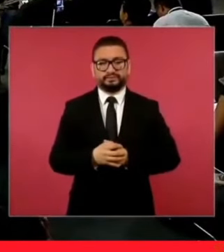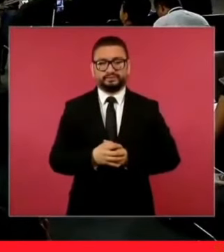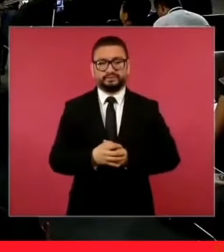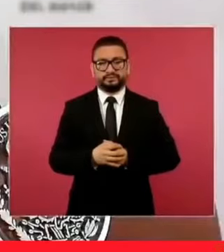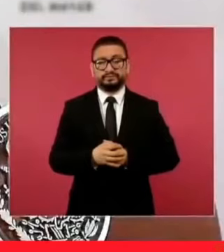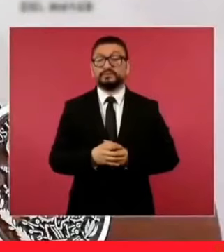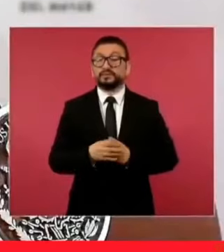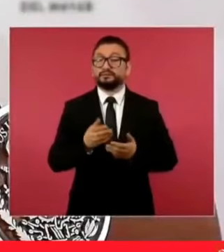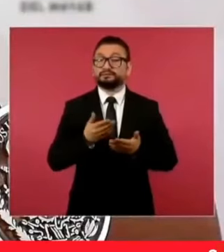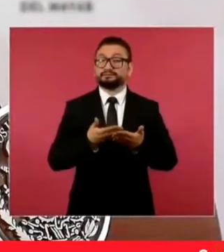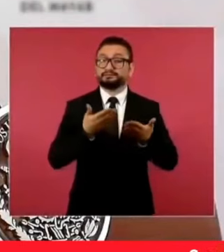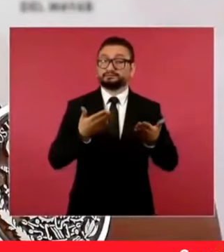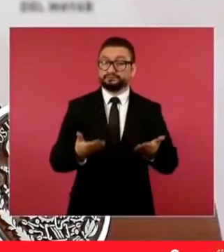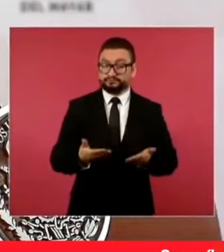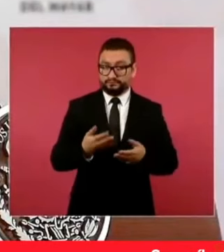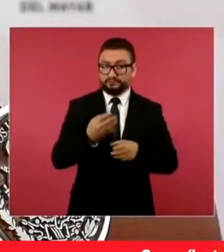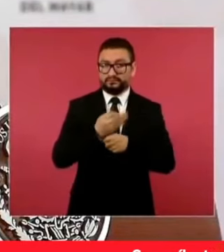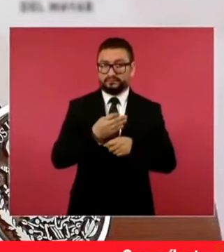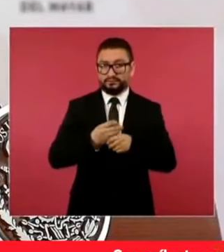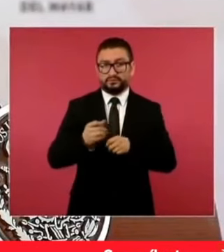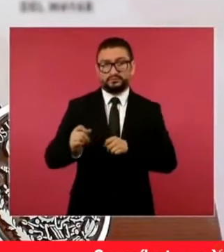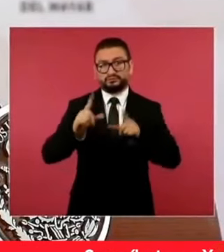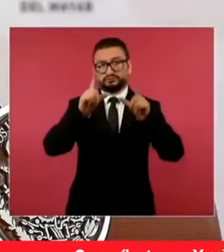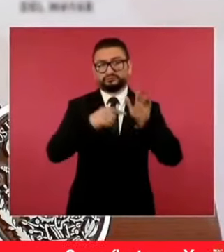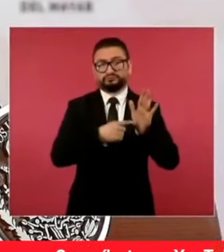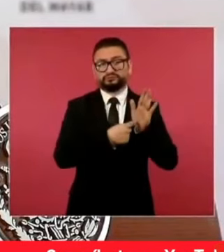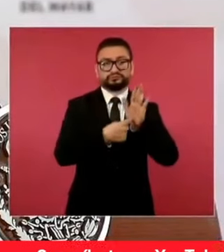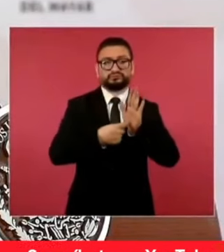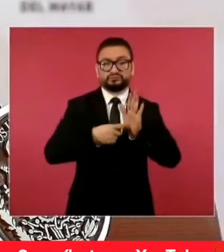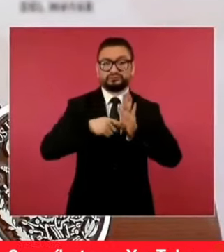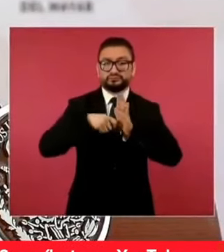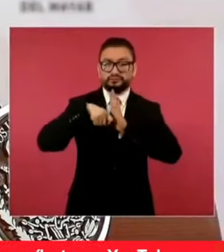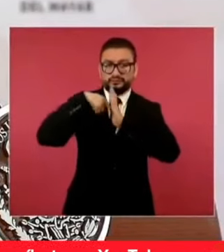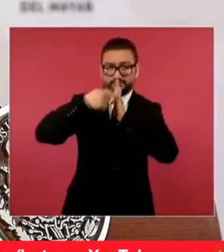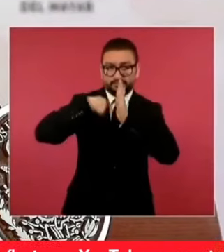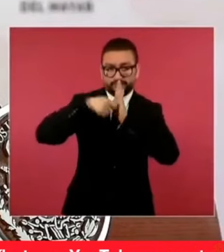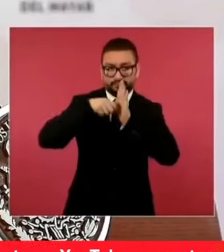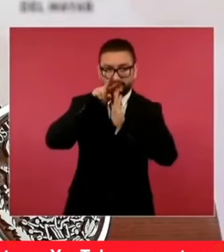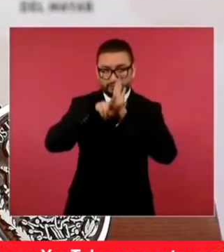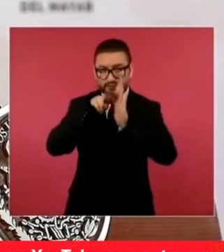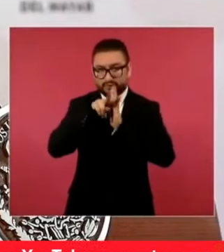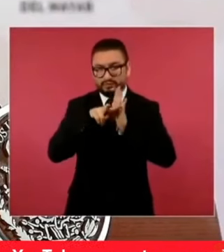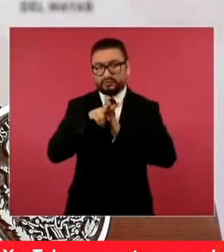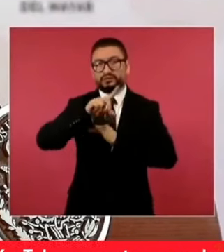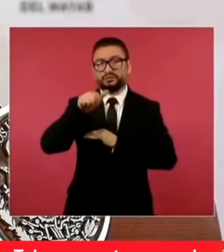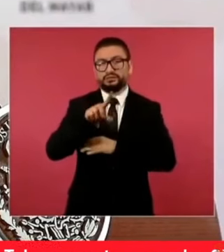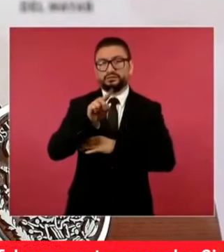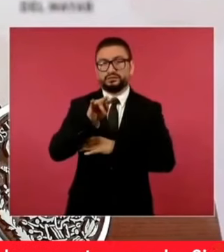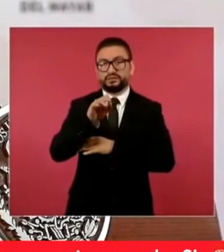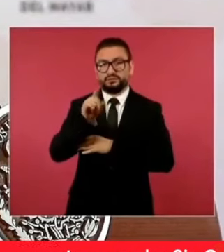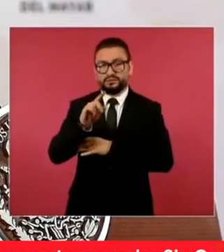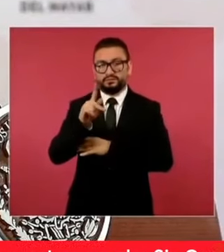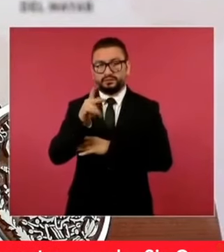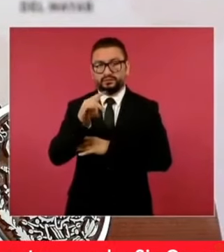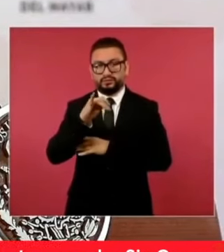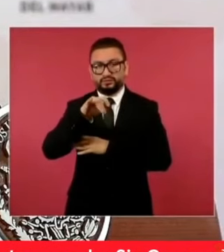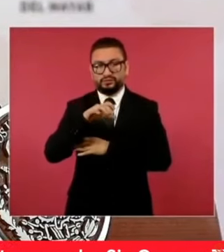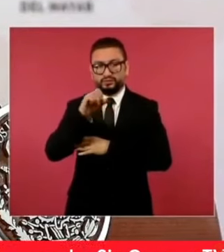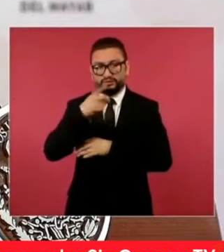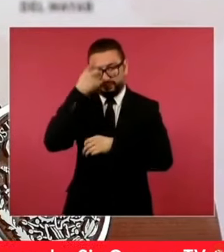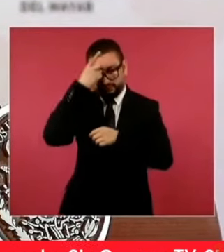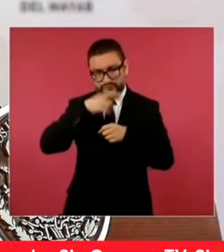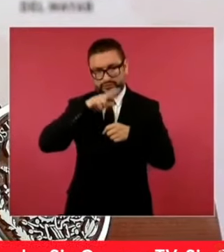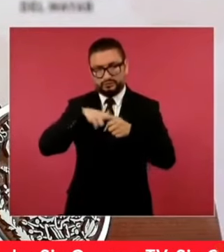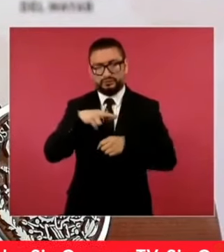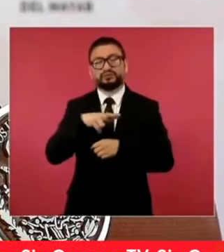Ahora bien, a continuación presentaremos un video y después David Pantoja, que es el director de CFE Telecomunicaciones e Internet